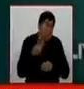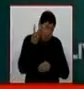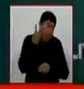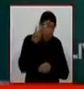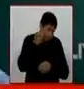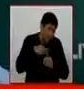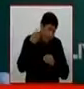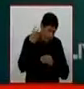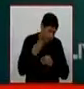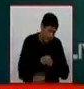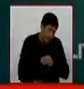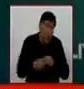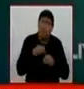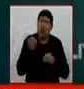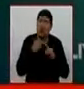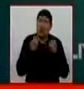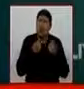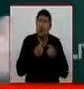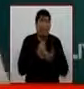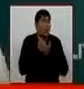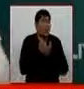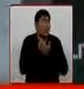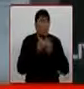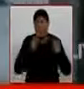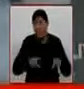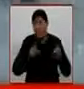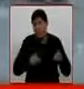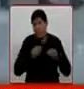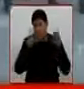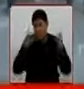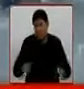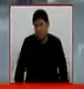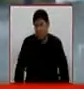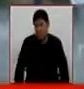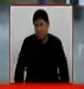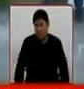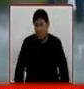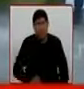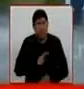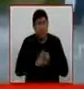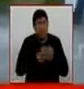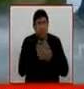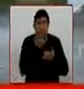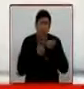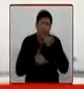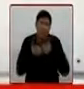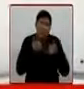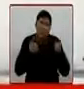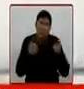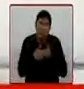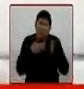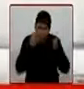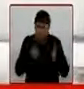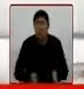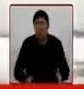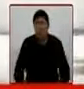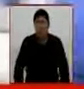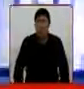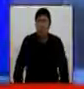los dos. De los otros departamentos pedían auxilio a la gente, ¿no? Por lo que estaba sucediendo del vecino.